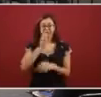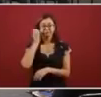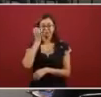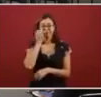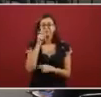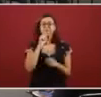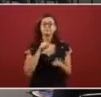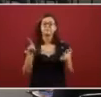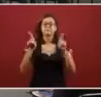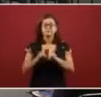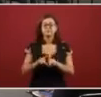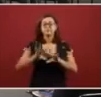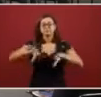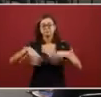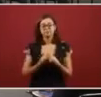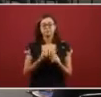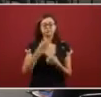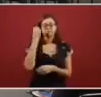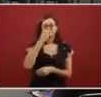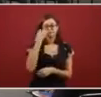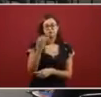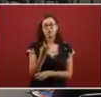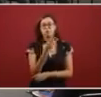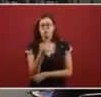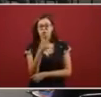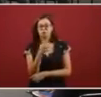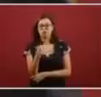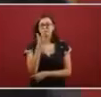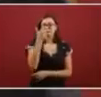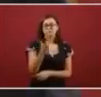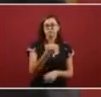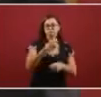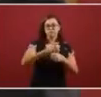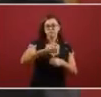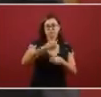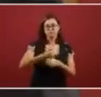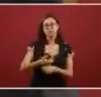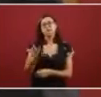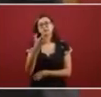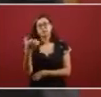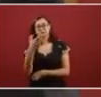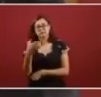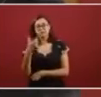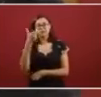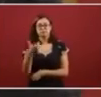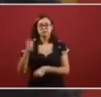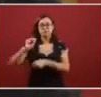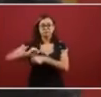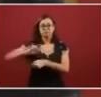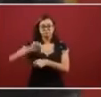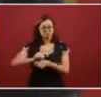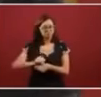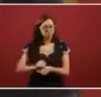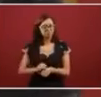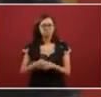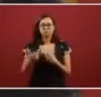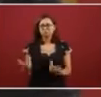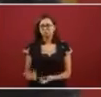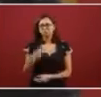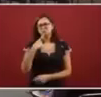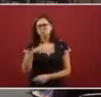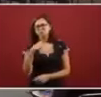los paquetes escolares fue de 400 pesos en primarias y de 500 pesos en secundarias. No tuvimos ningún